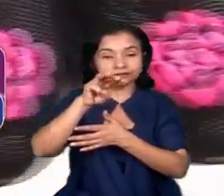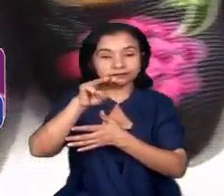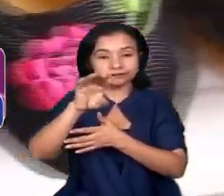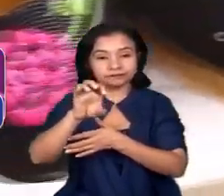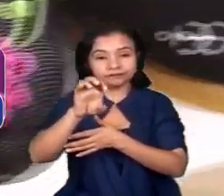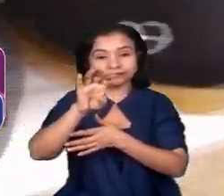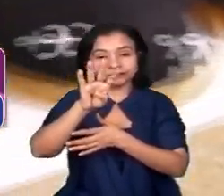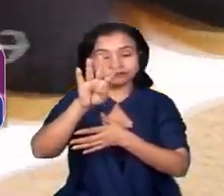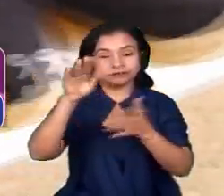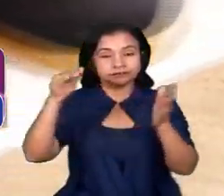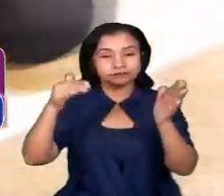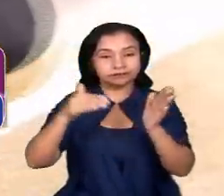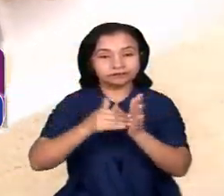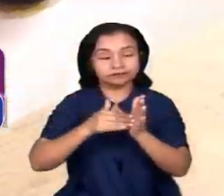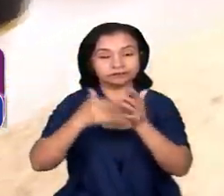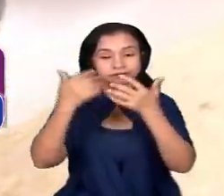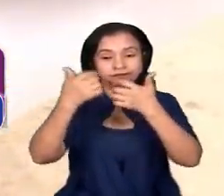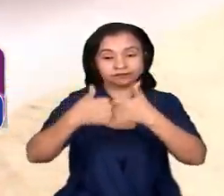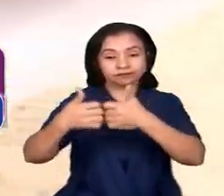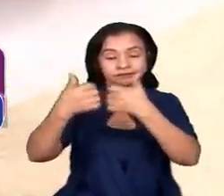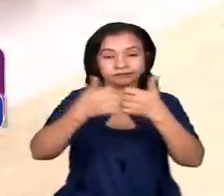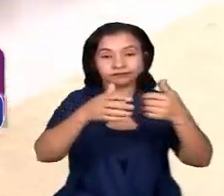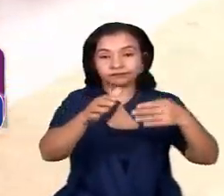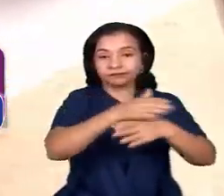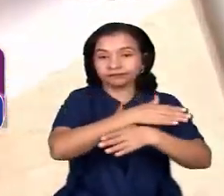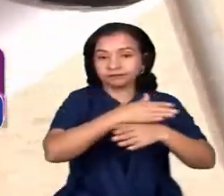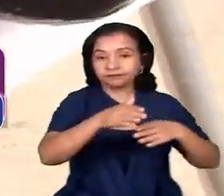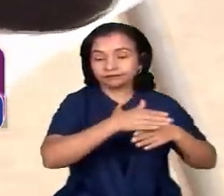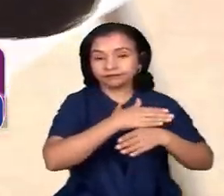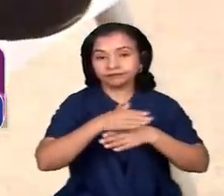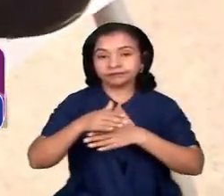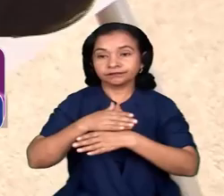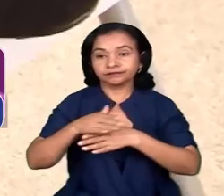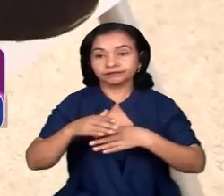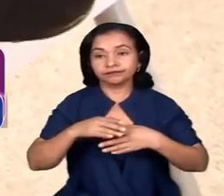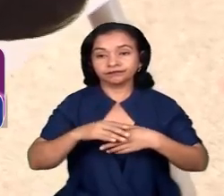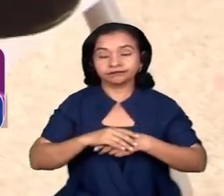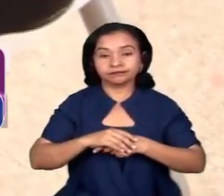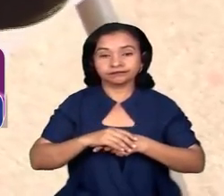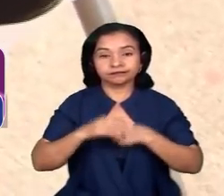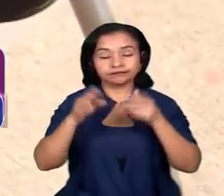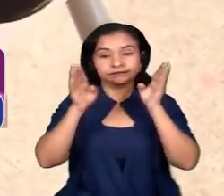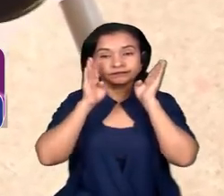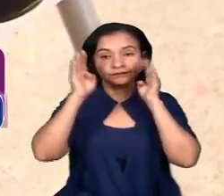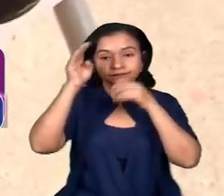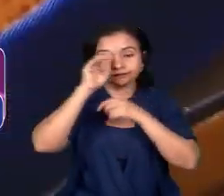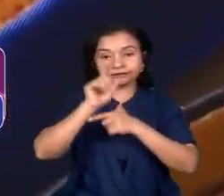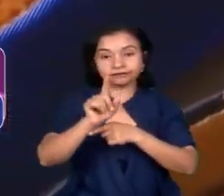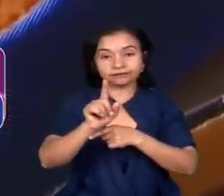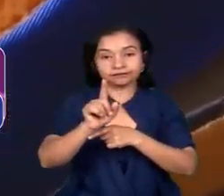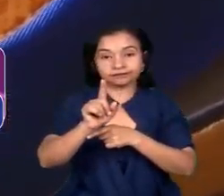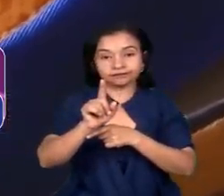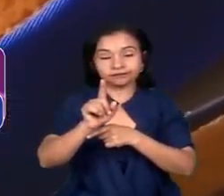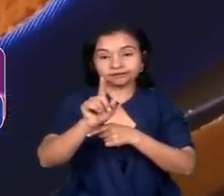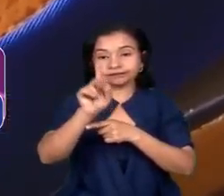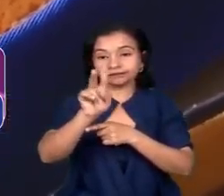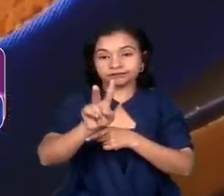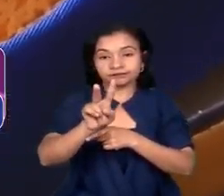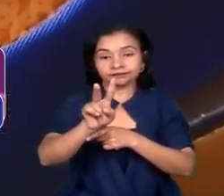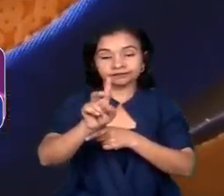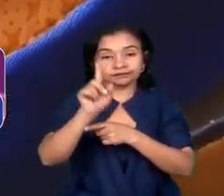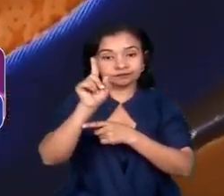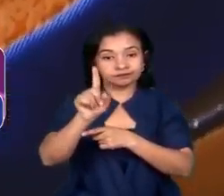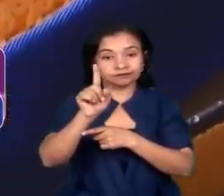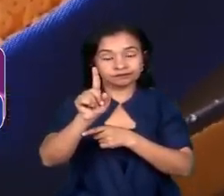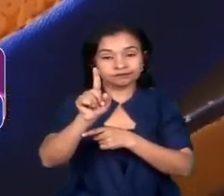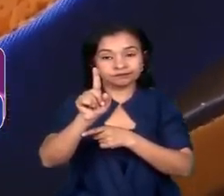de 4,000 y pico de empresas. No son las el sector privado somos uno, no son dos, somos uno.